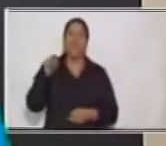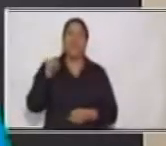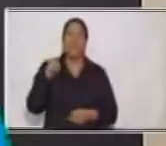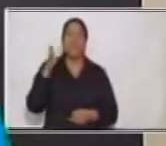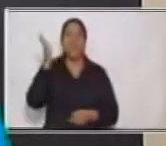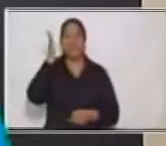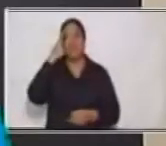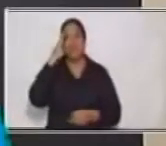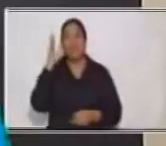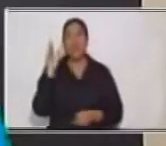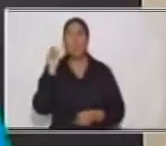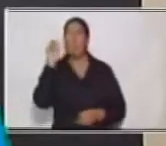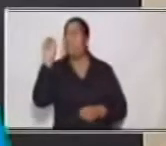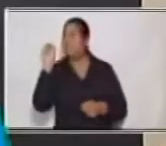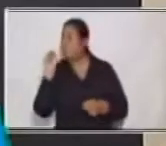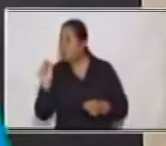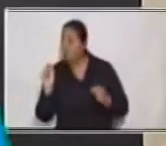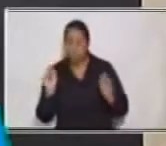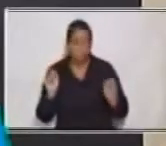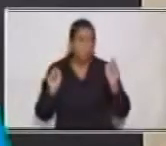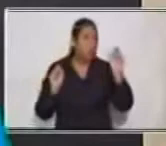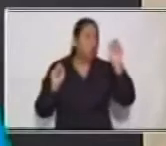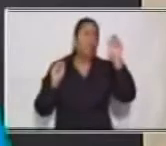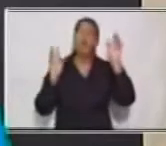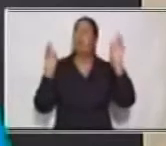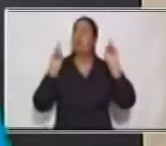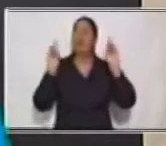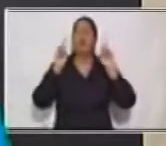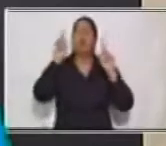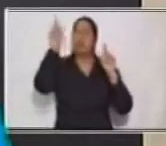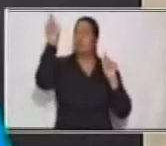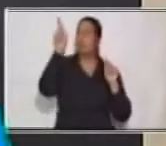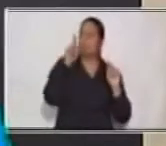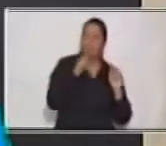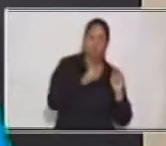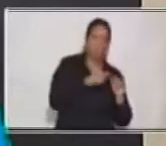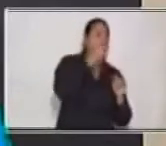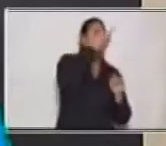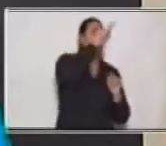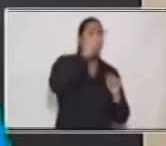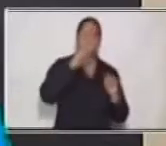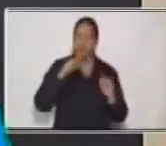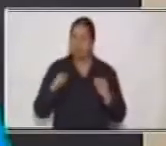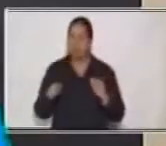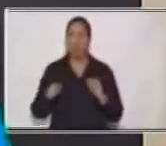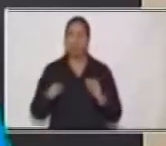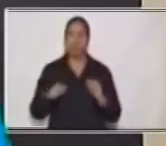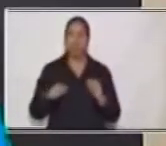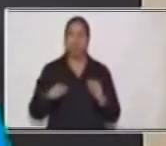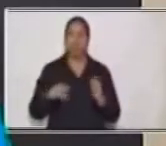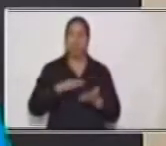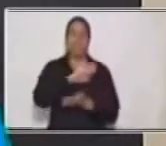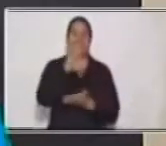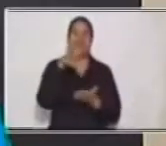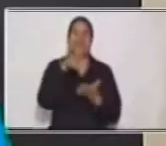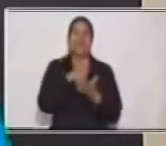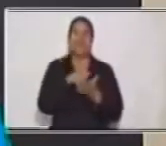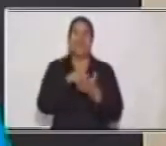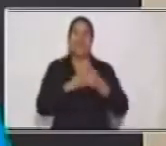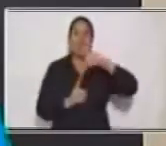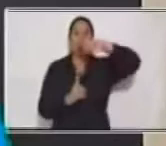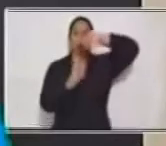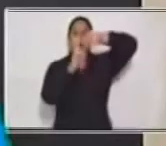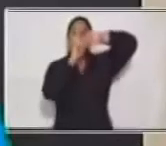cuales deben pasar las asíntotas. Entonces, del centro a cada uno de los extremos de este cuadrito